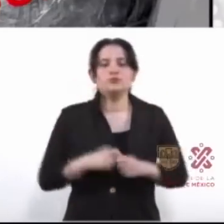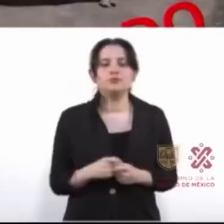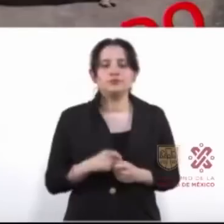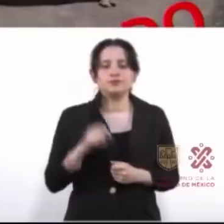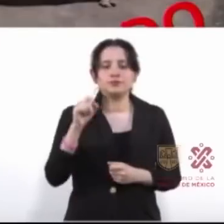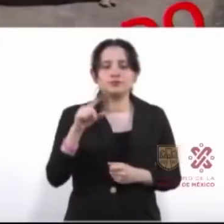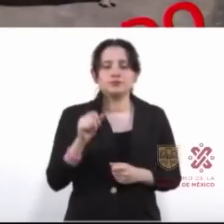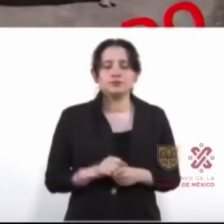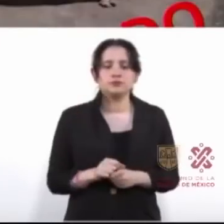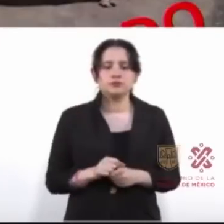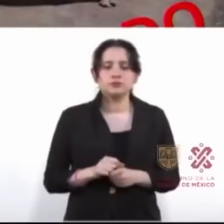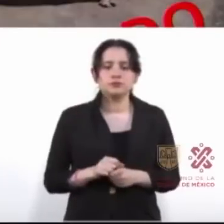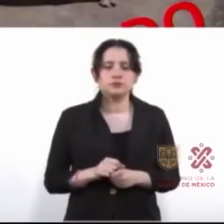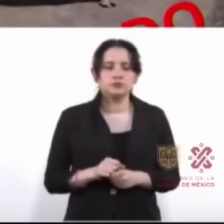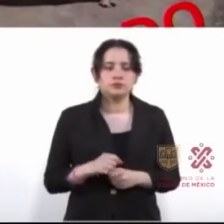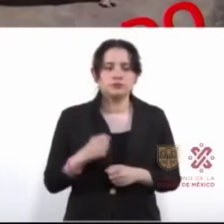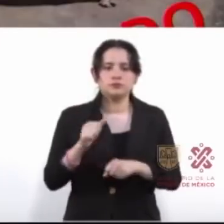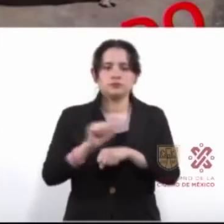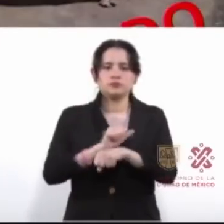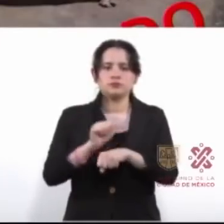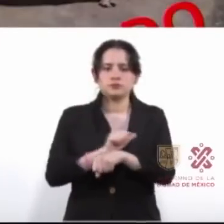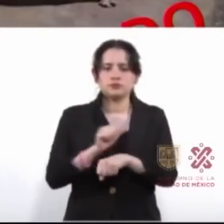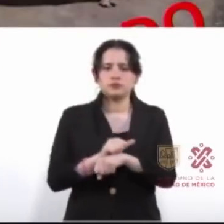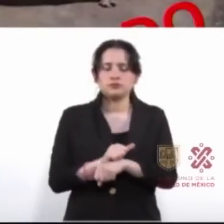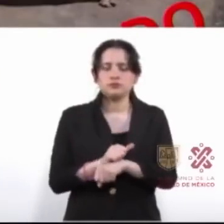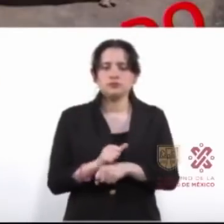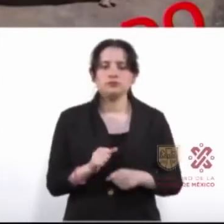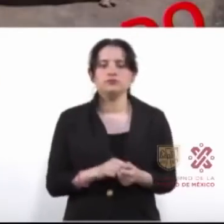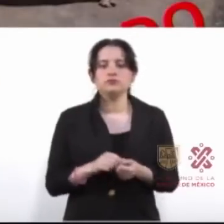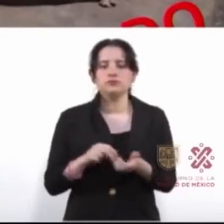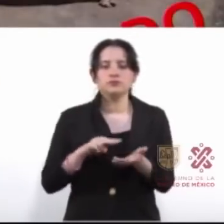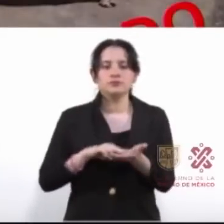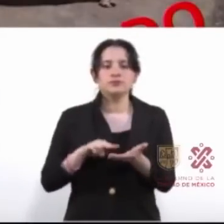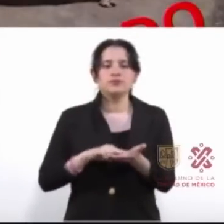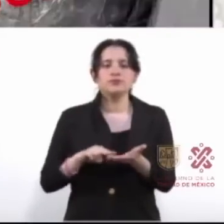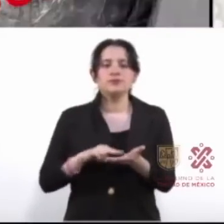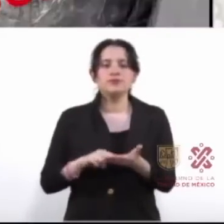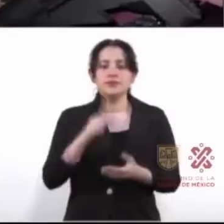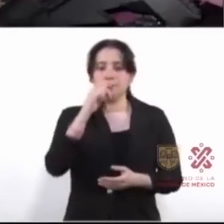encuentra el SEAT color negro, utilizado como muro, que nos